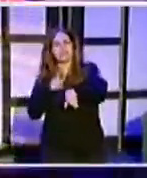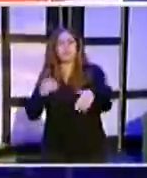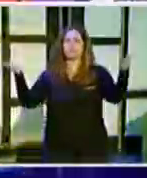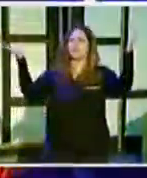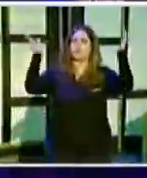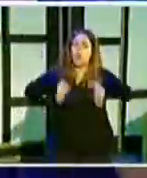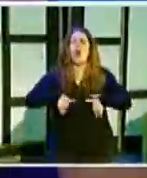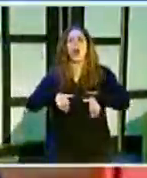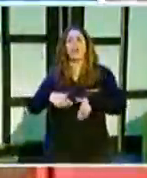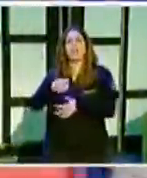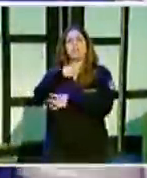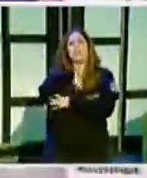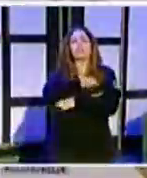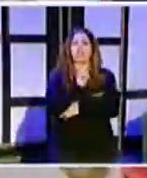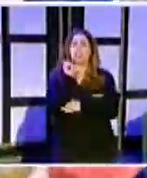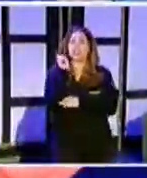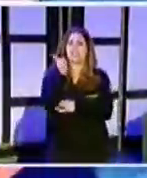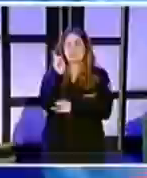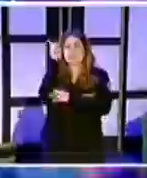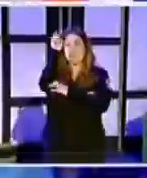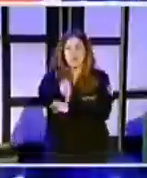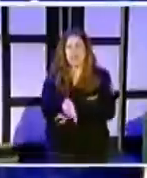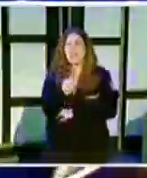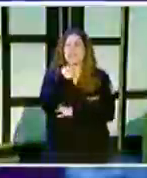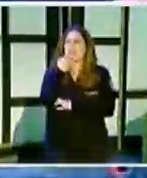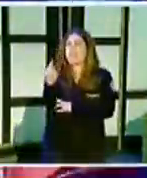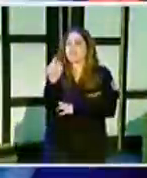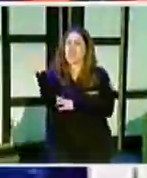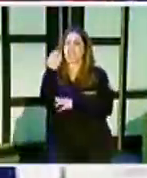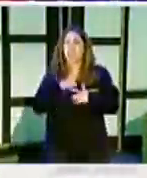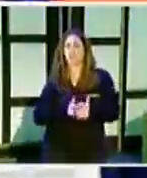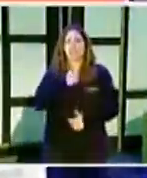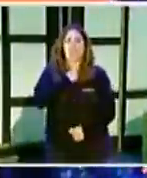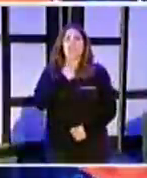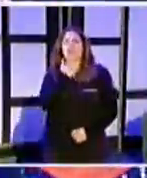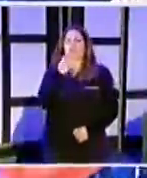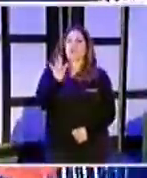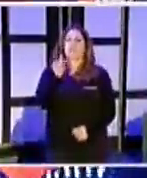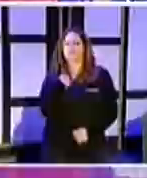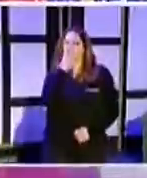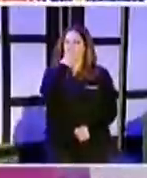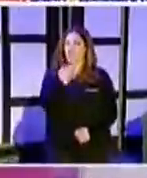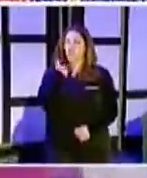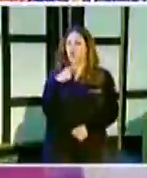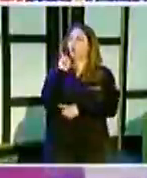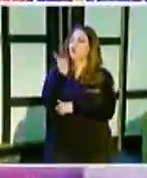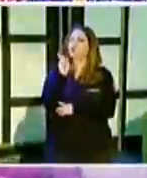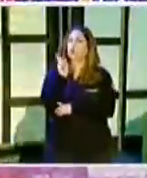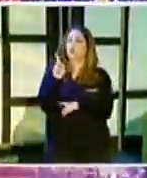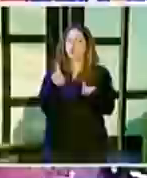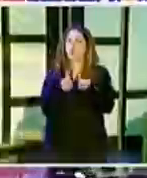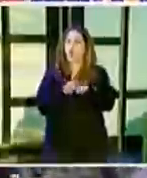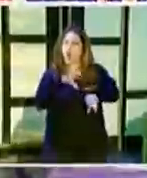familiar. Y con su corbata se atreve a decirme la cosa está floja, así sin reírse. Su reloj de oro,